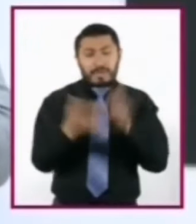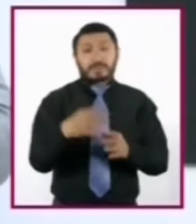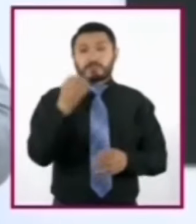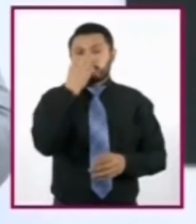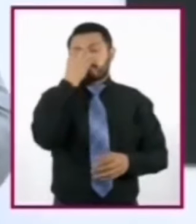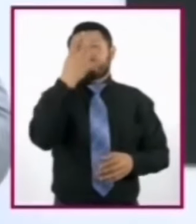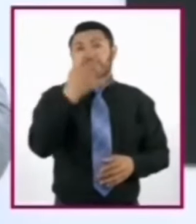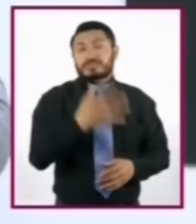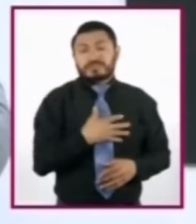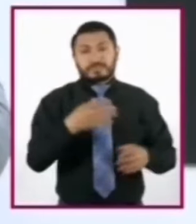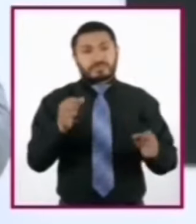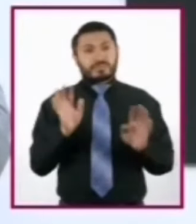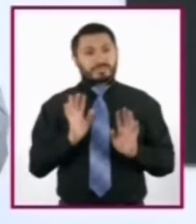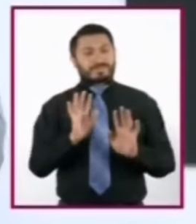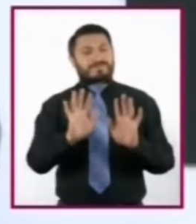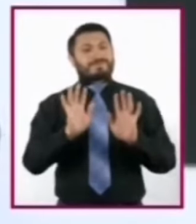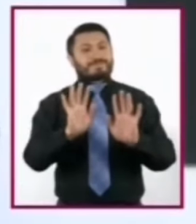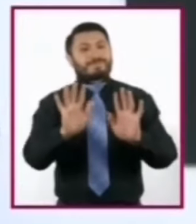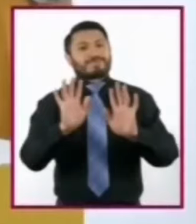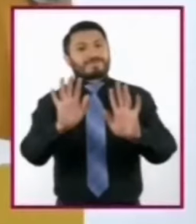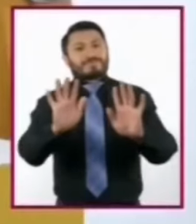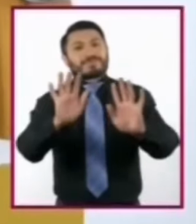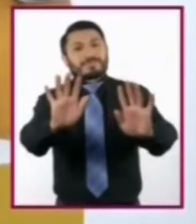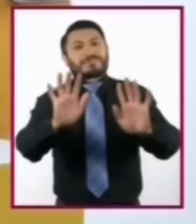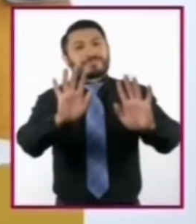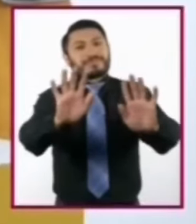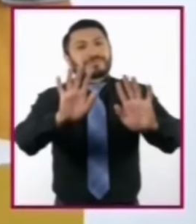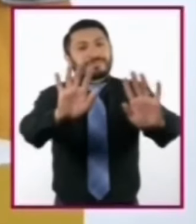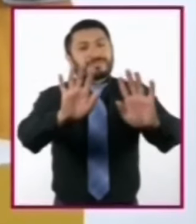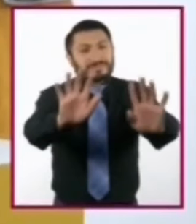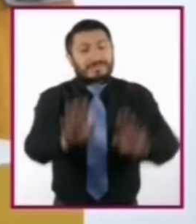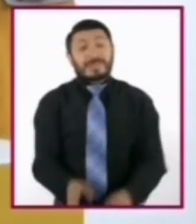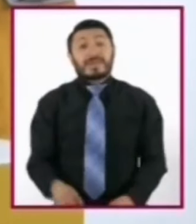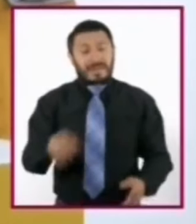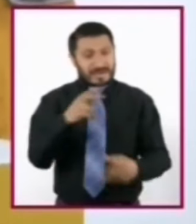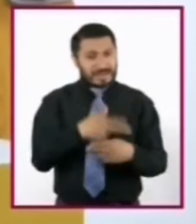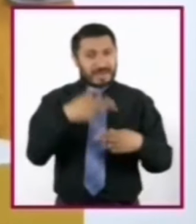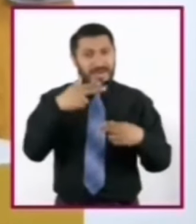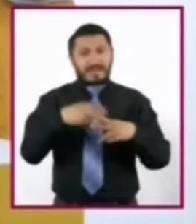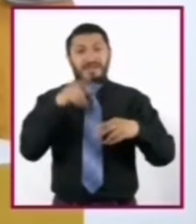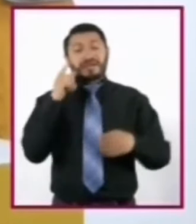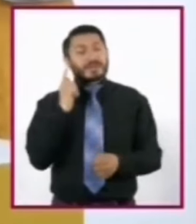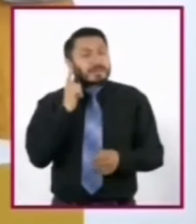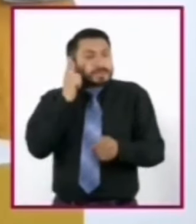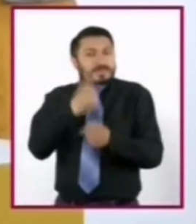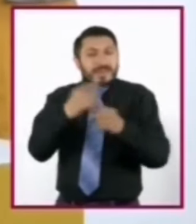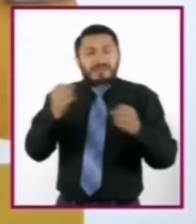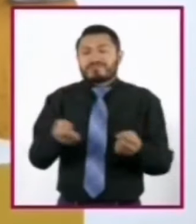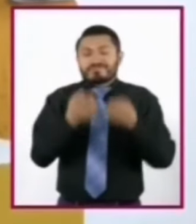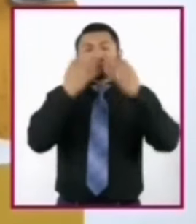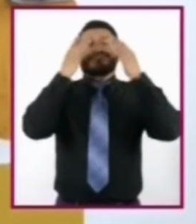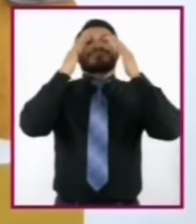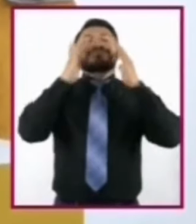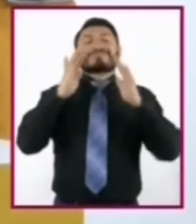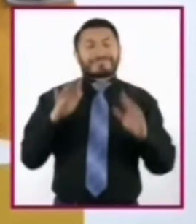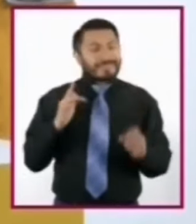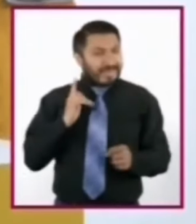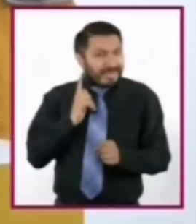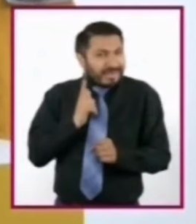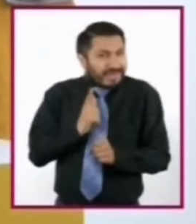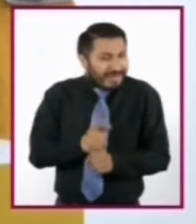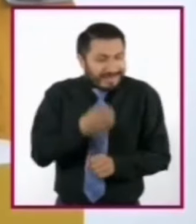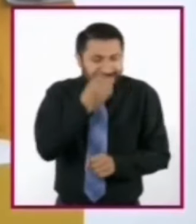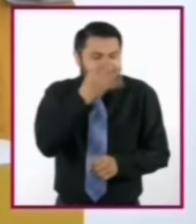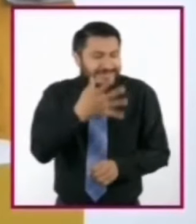las irán empujando por todo el lugar. Entonces irán avanzando hasta que lleguen a nuestra nariz y ahí las